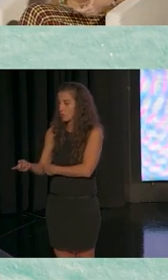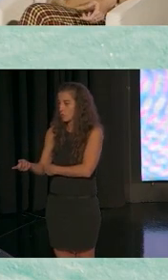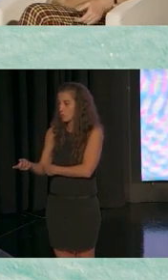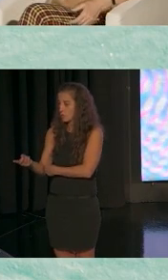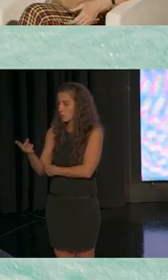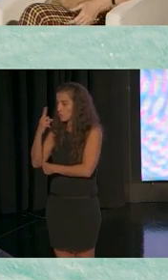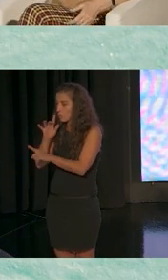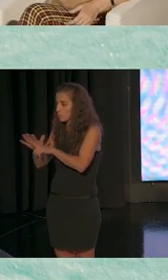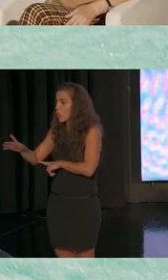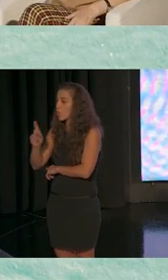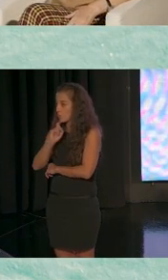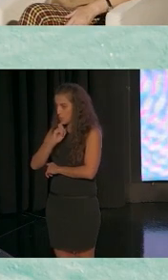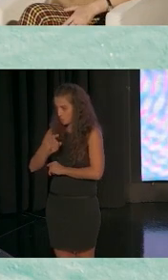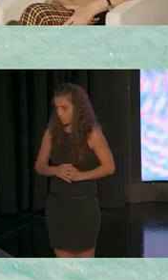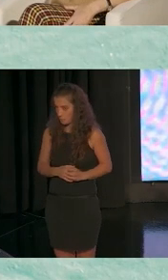operan